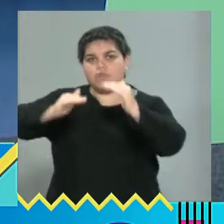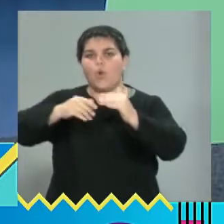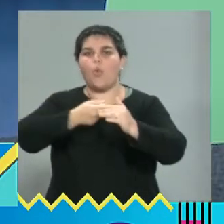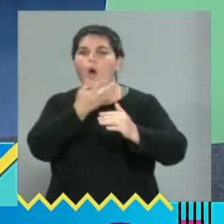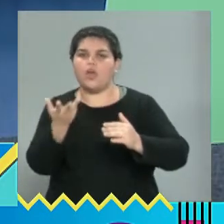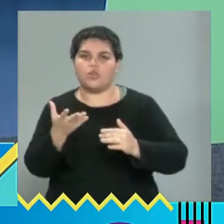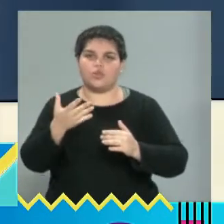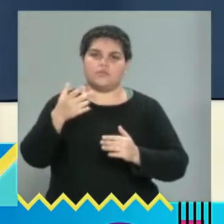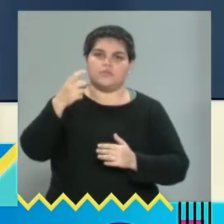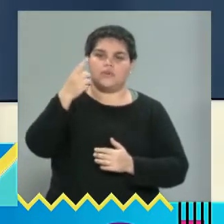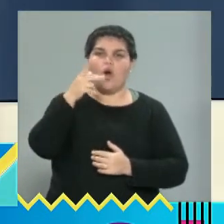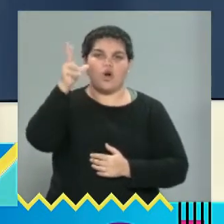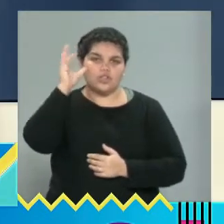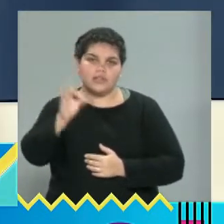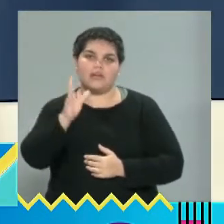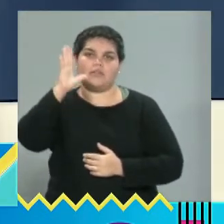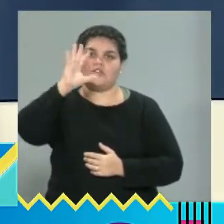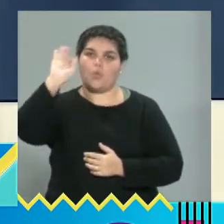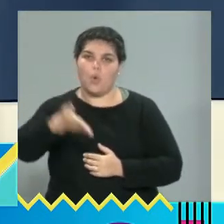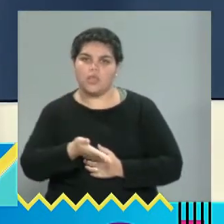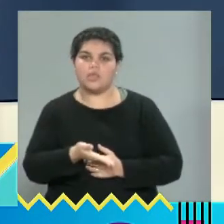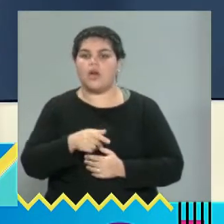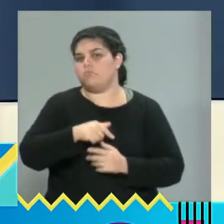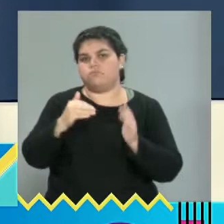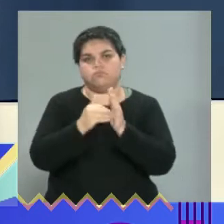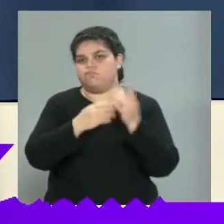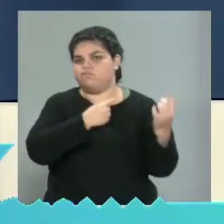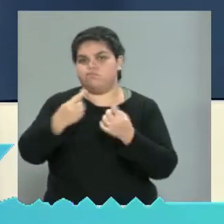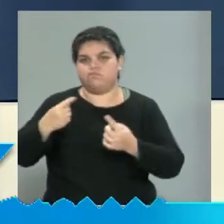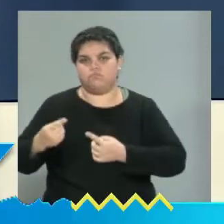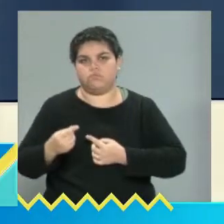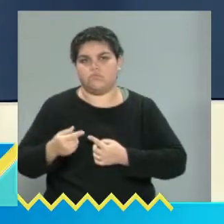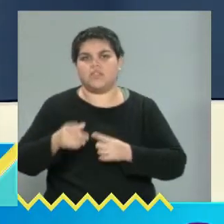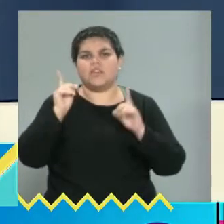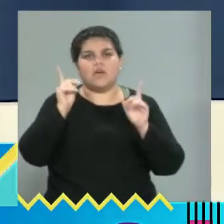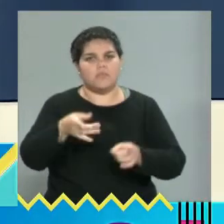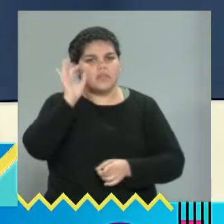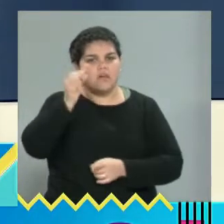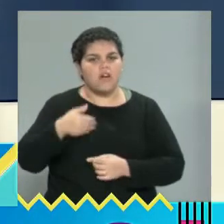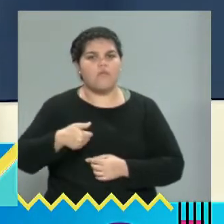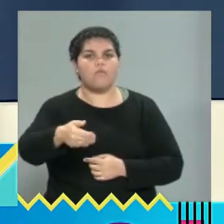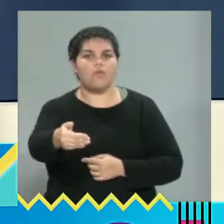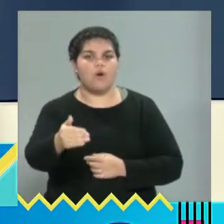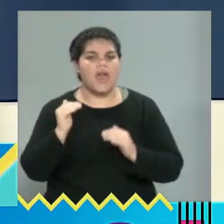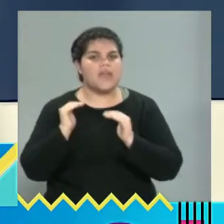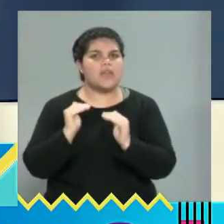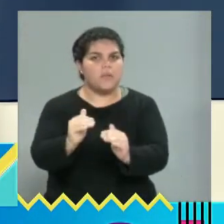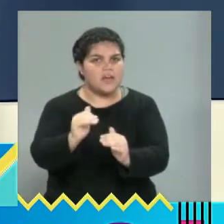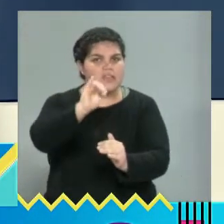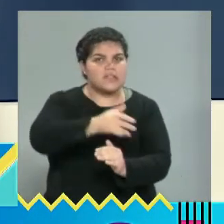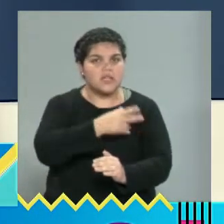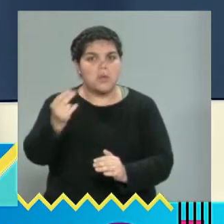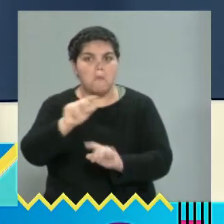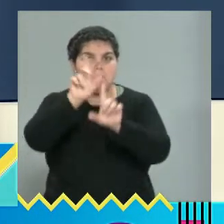50%. Pero también hay otra pregunta de fondo. ¿A dónde se va a estabilizar? No sabemos si se va a quedar estabilizado. Si va a